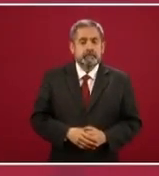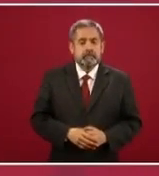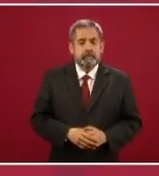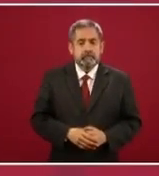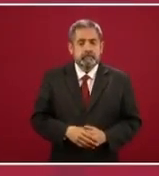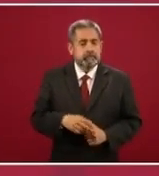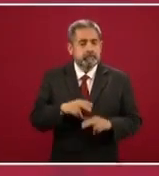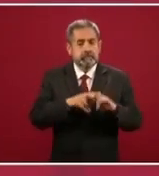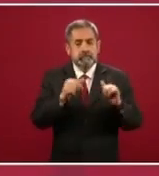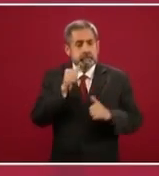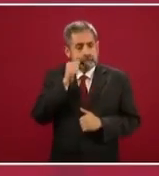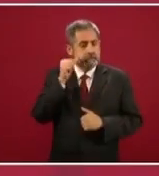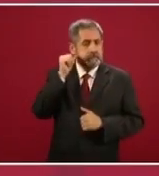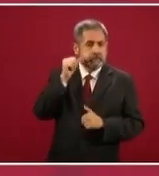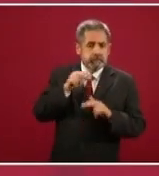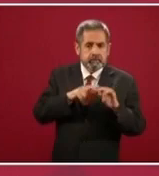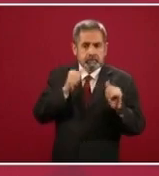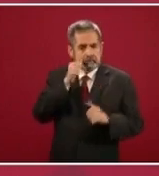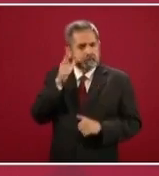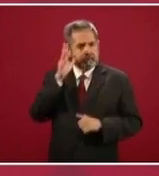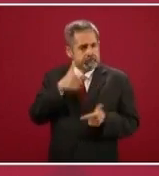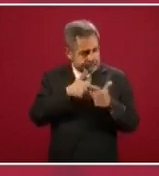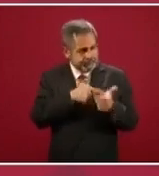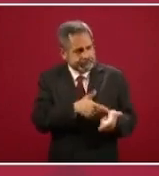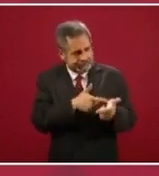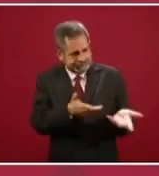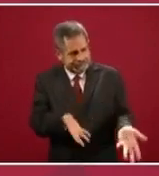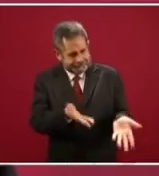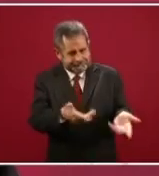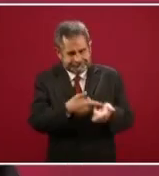ni antier ni ayer, que le siga